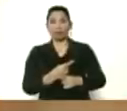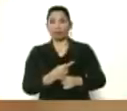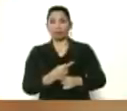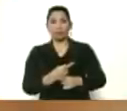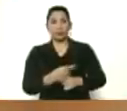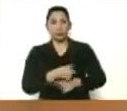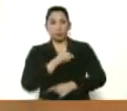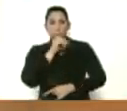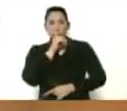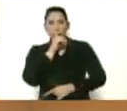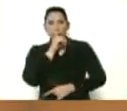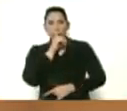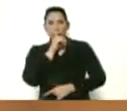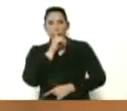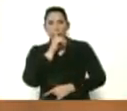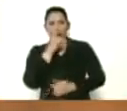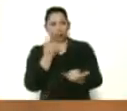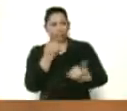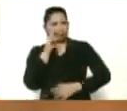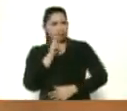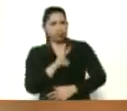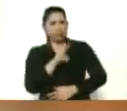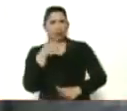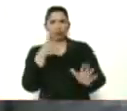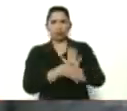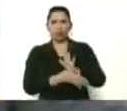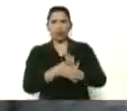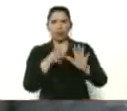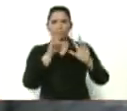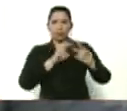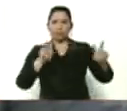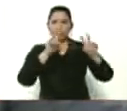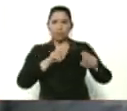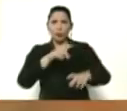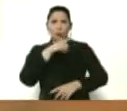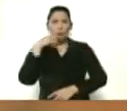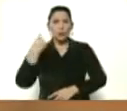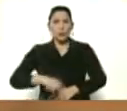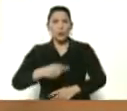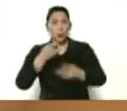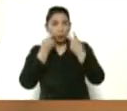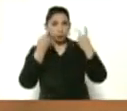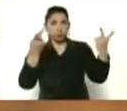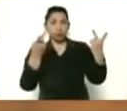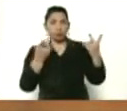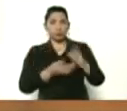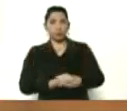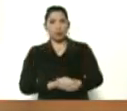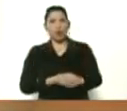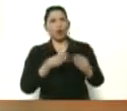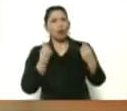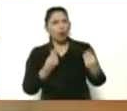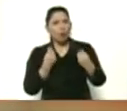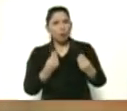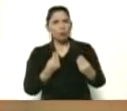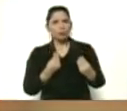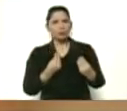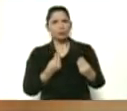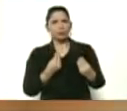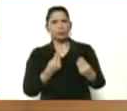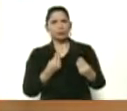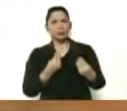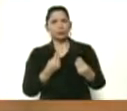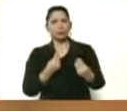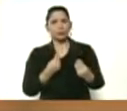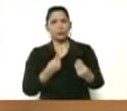Porque ya hay, no sé si viste, hay un estudio que publicaron los rusos donde utilizando láser ven cómo se esparcen las llamadas